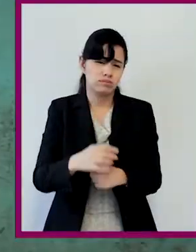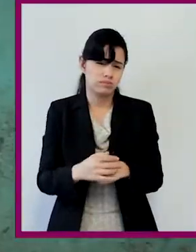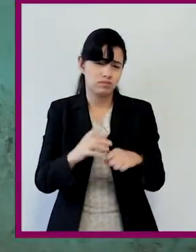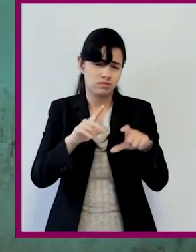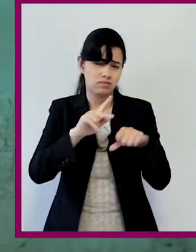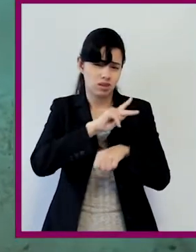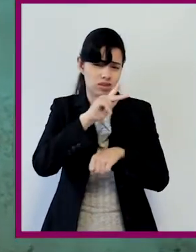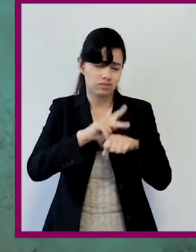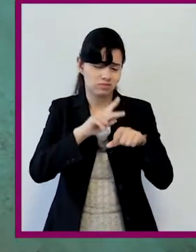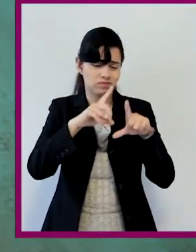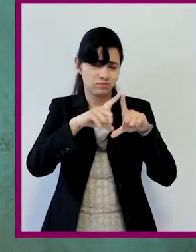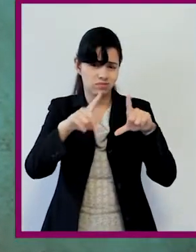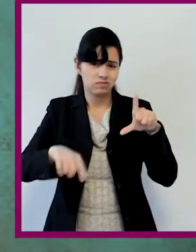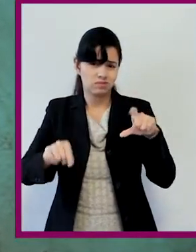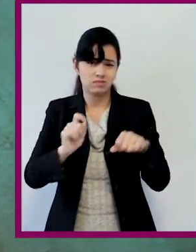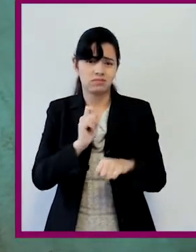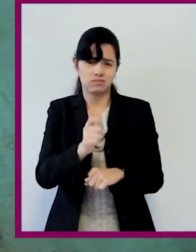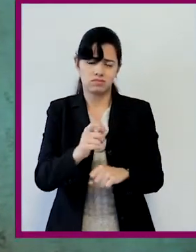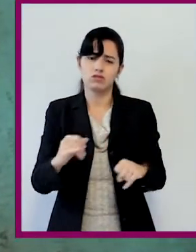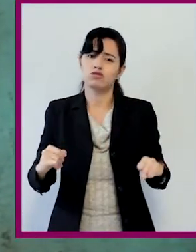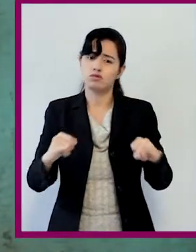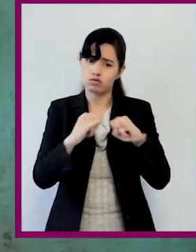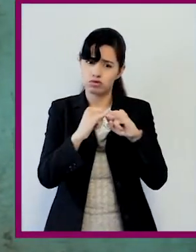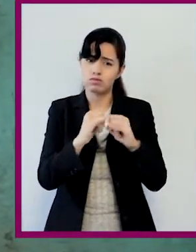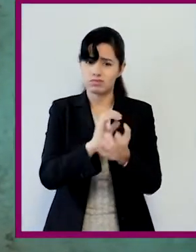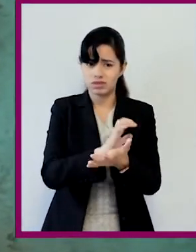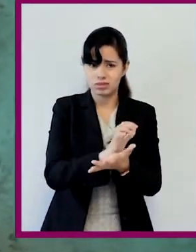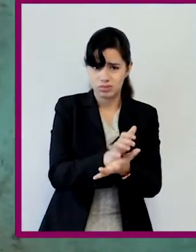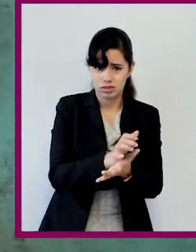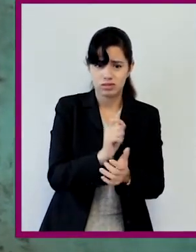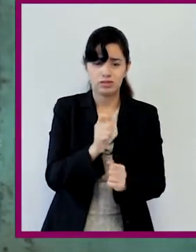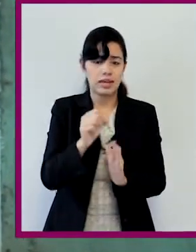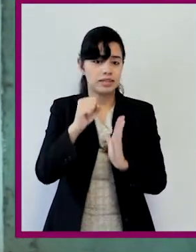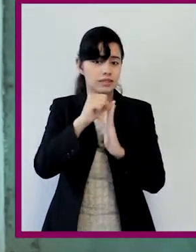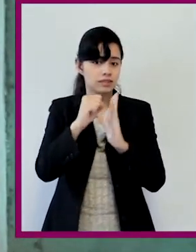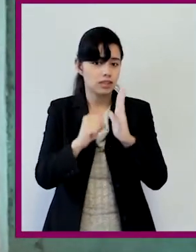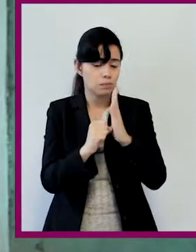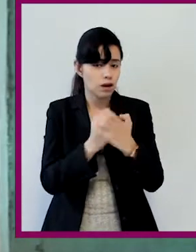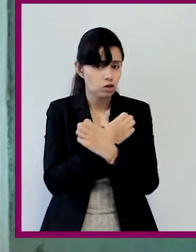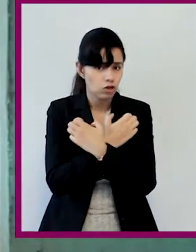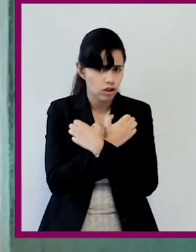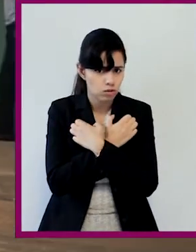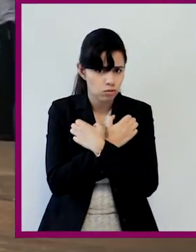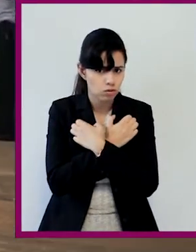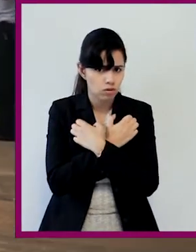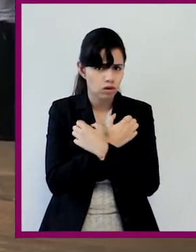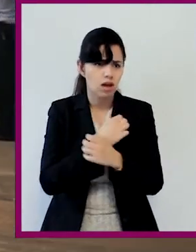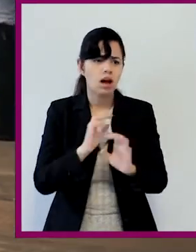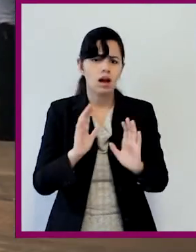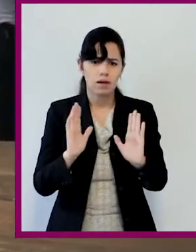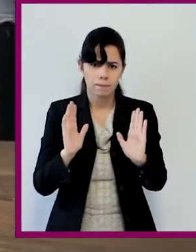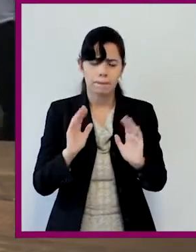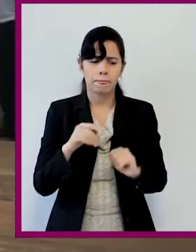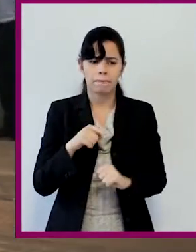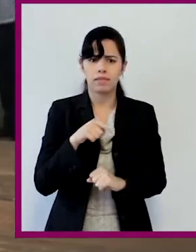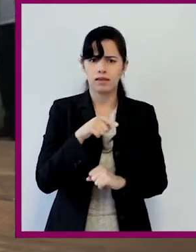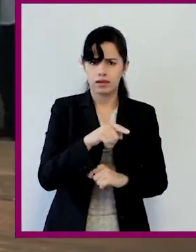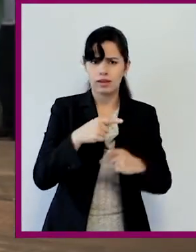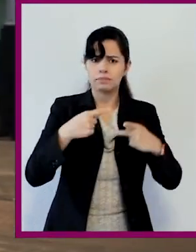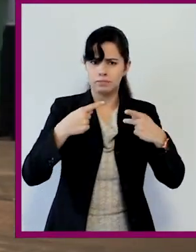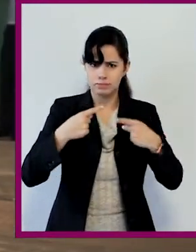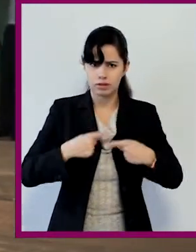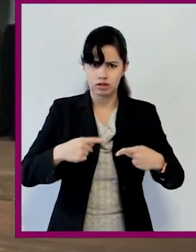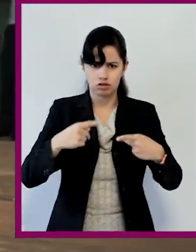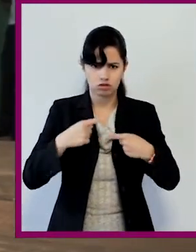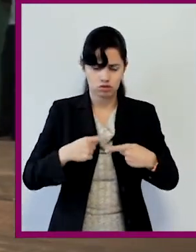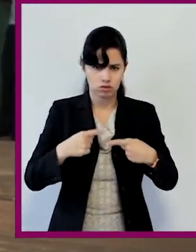institucional. Es decir, el sistema educativo funciona de suerte que a la población urbana se le da la